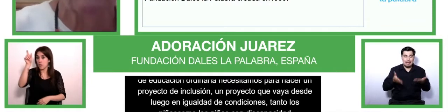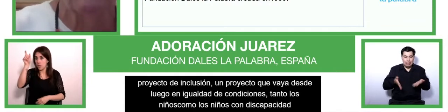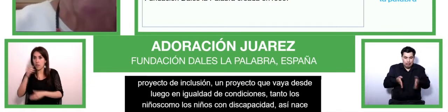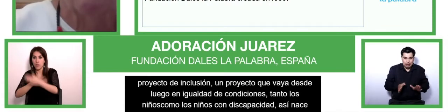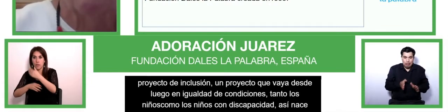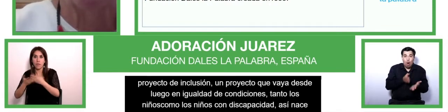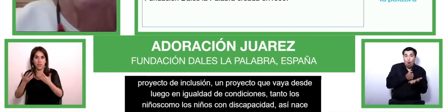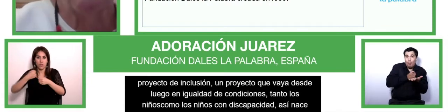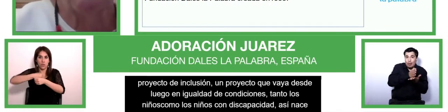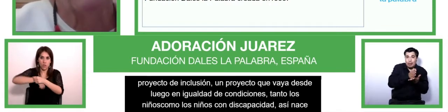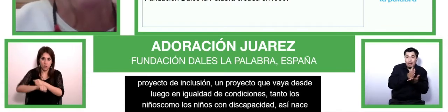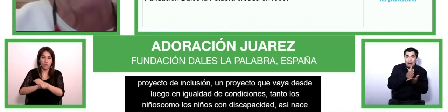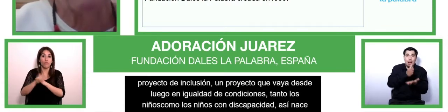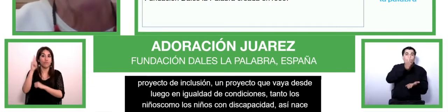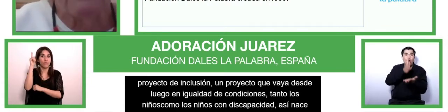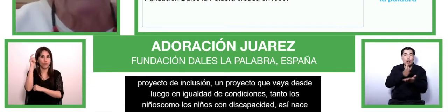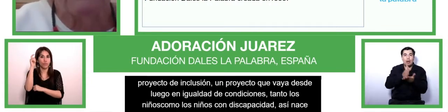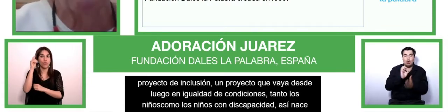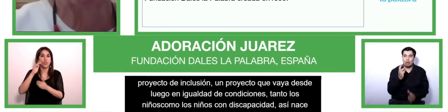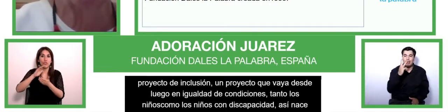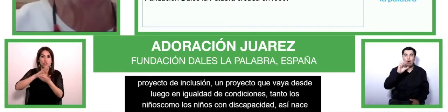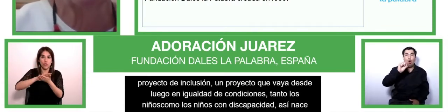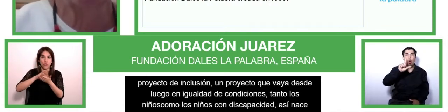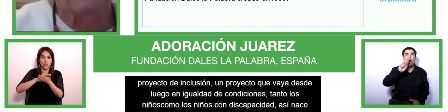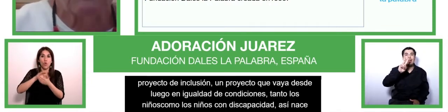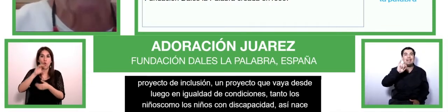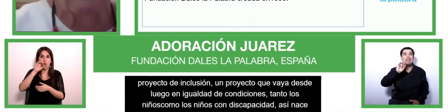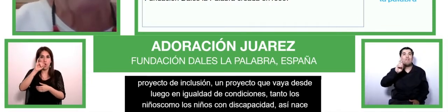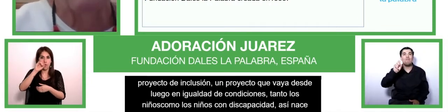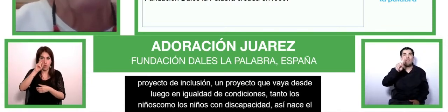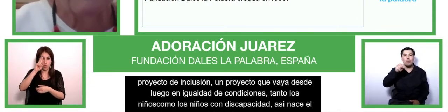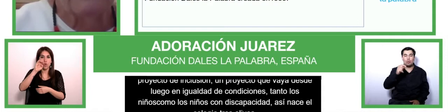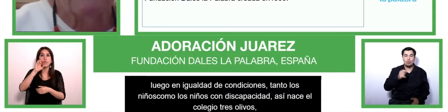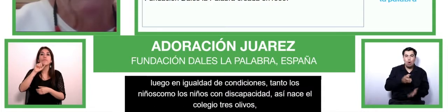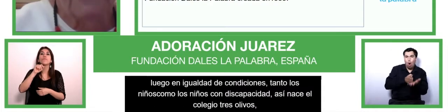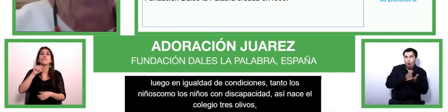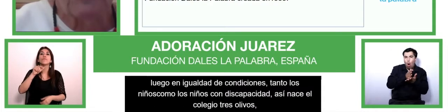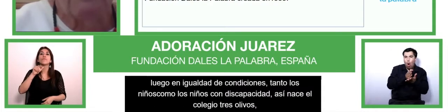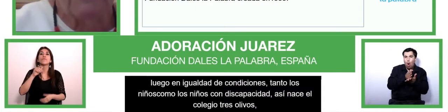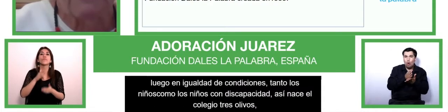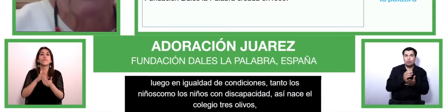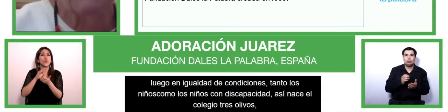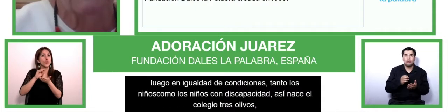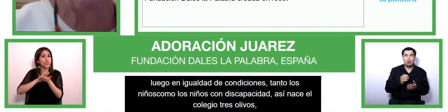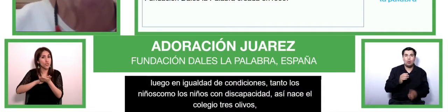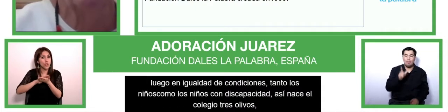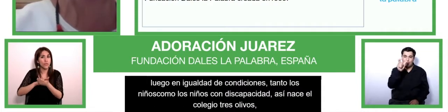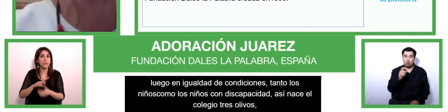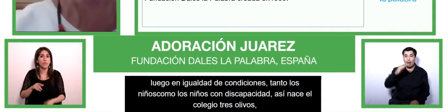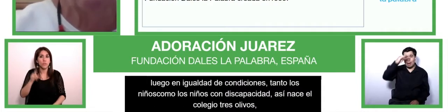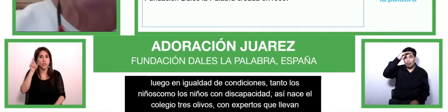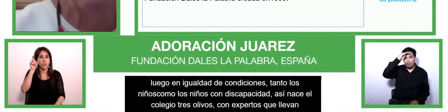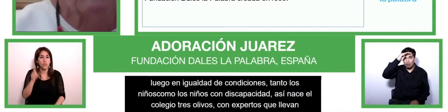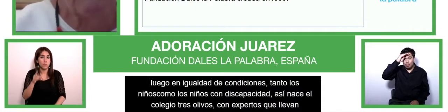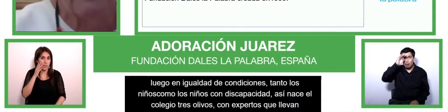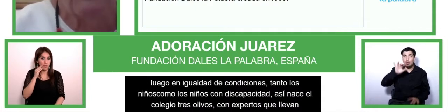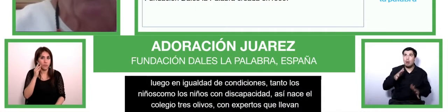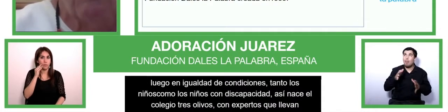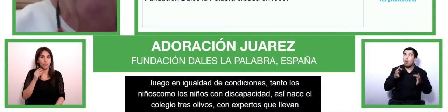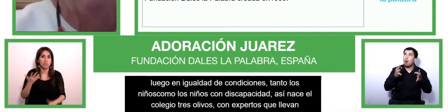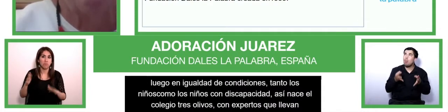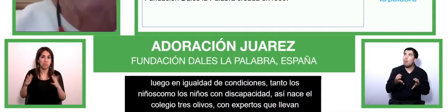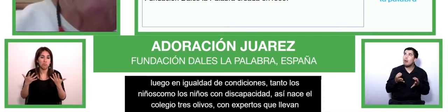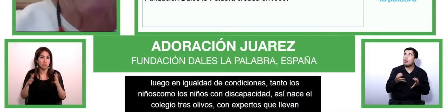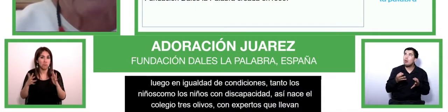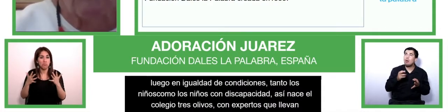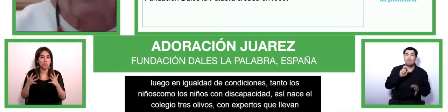Olivos. Claro que es verdad que nace con unos expertos que ya llevan, si hacen el cálculo, 25 años